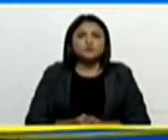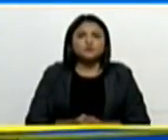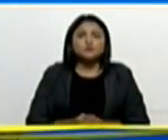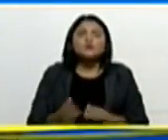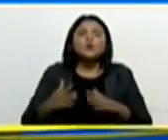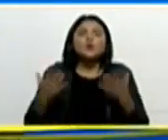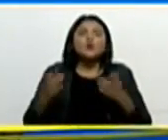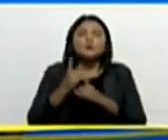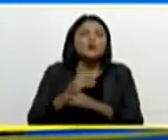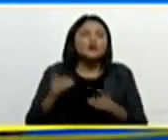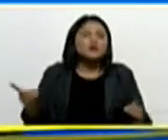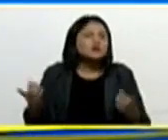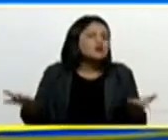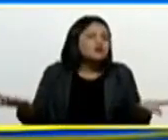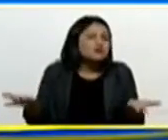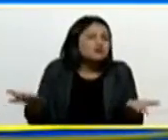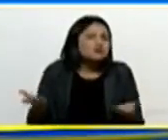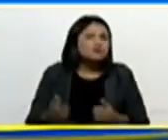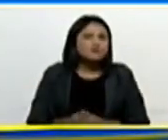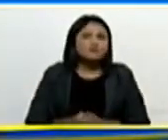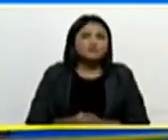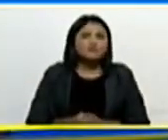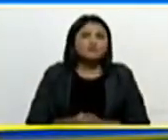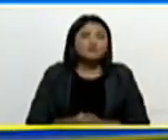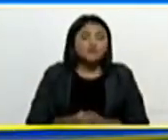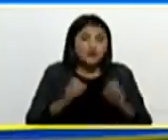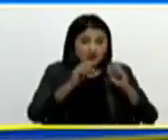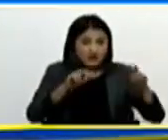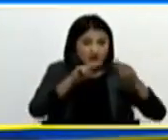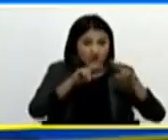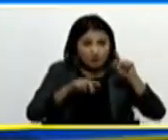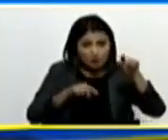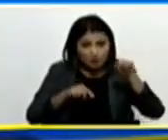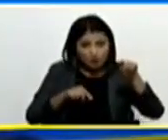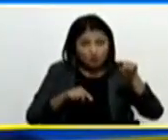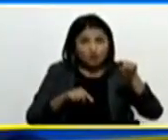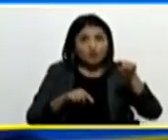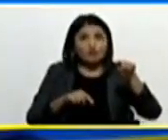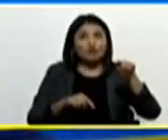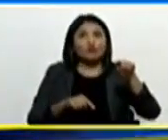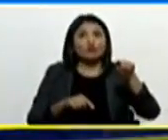democracia? Si ahí en Naciones Unidas,